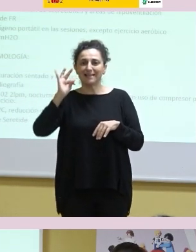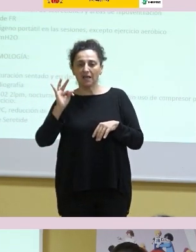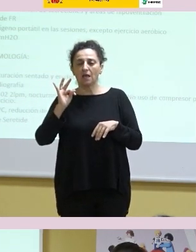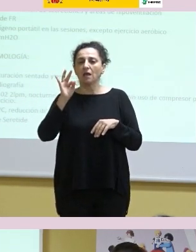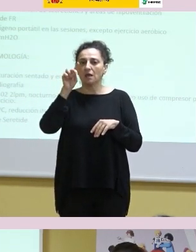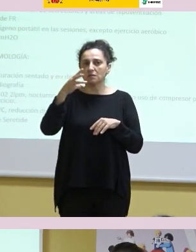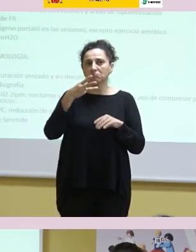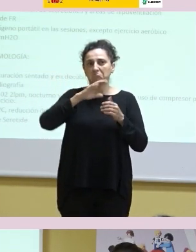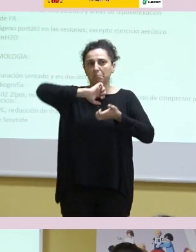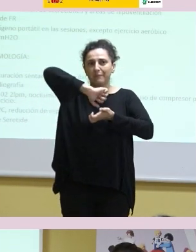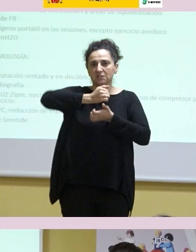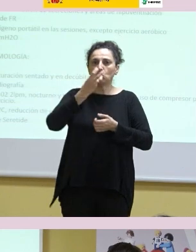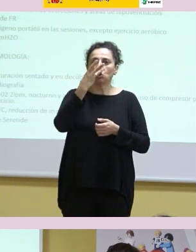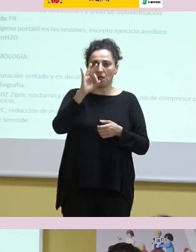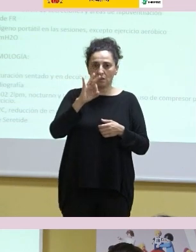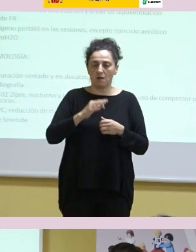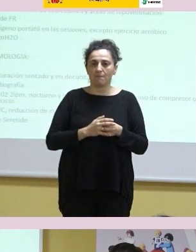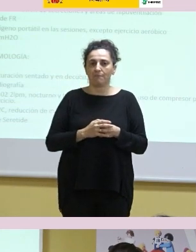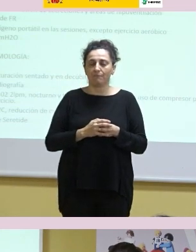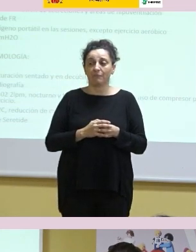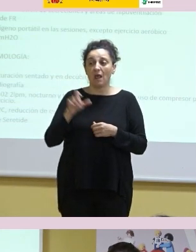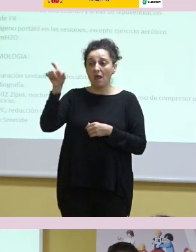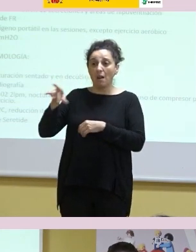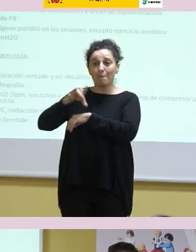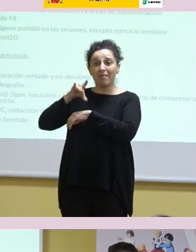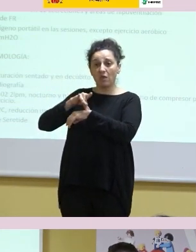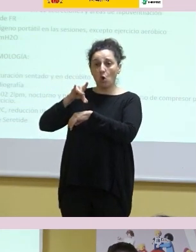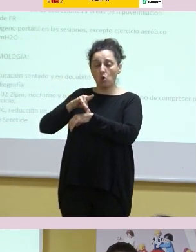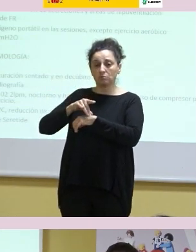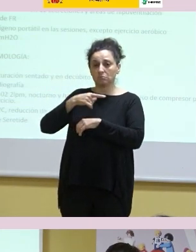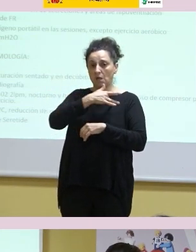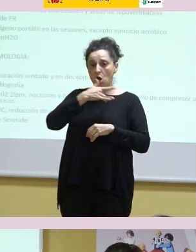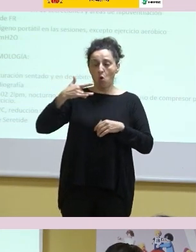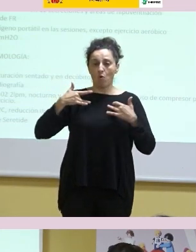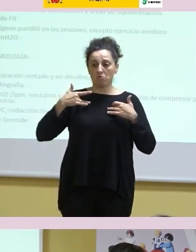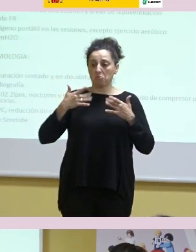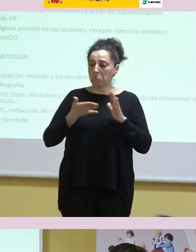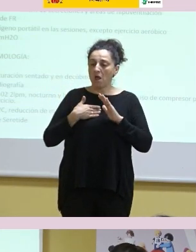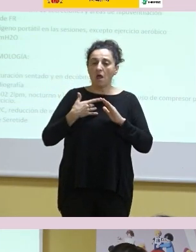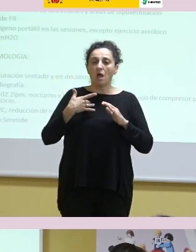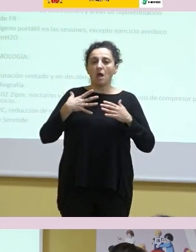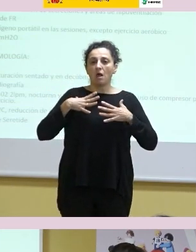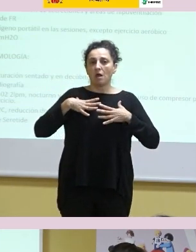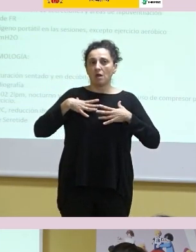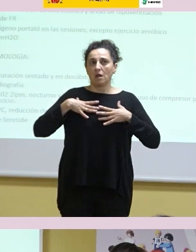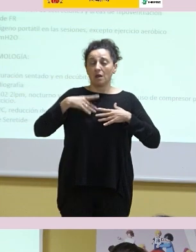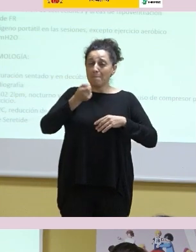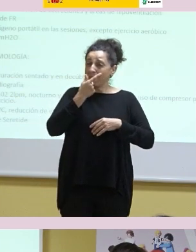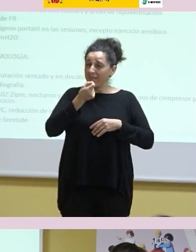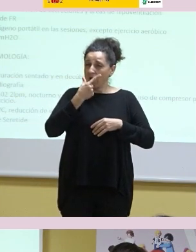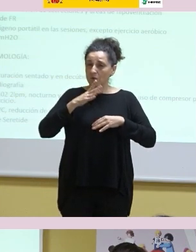en 30 de presión. El neumólogo en ese momento suspendió el uso del broncodilatador, así que bastante contentos, y